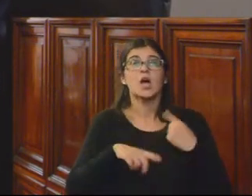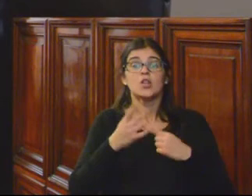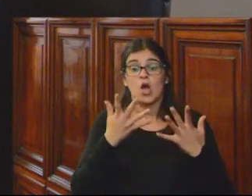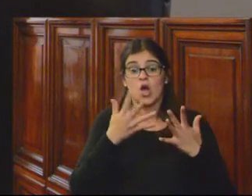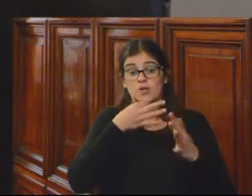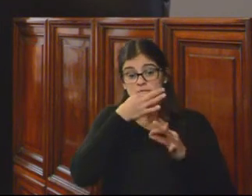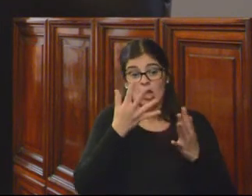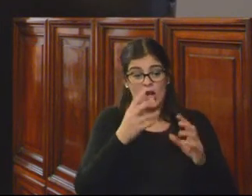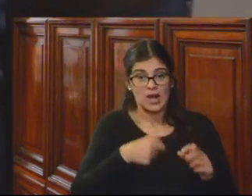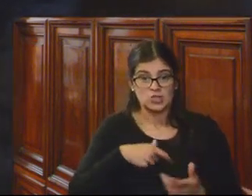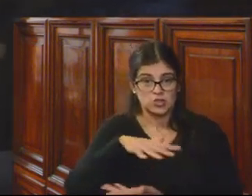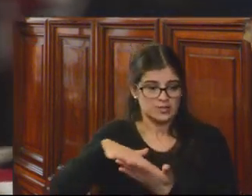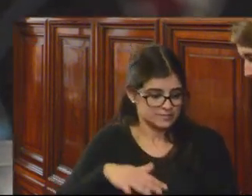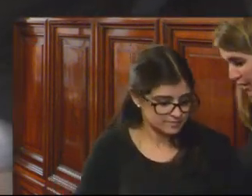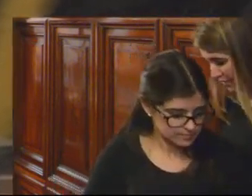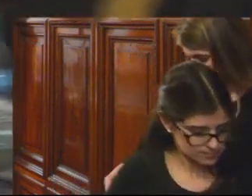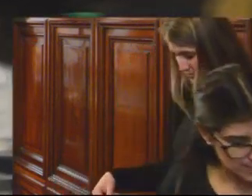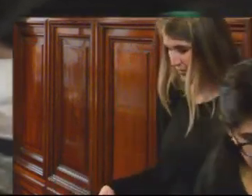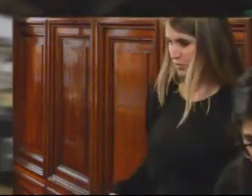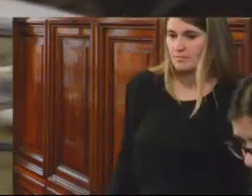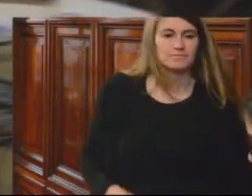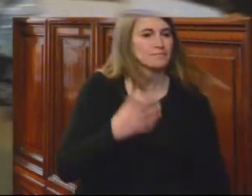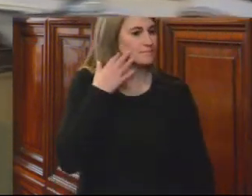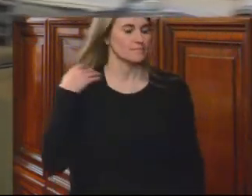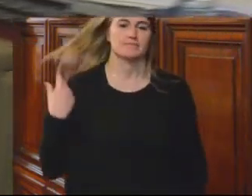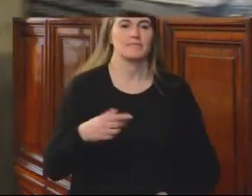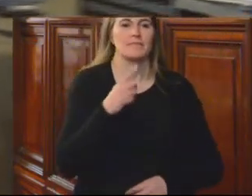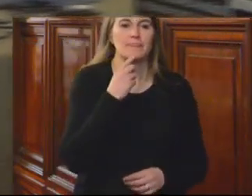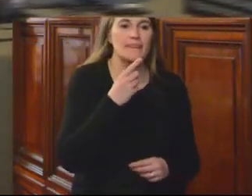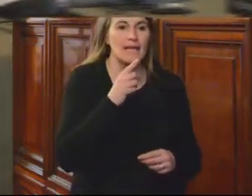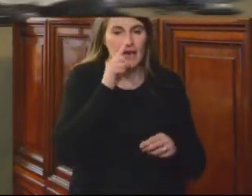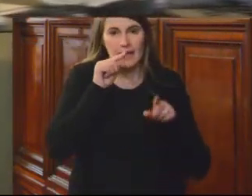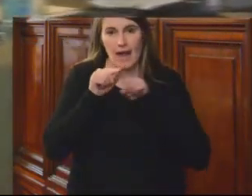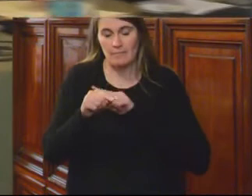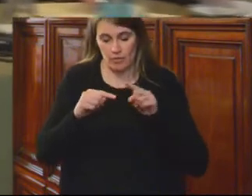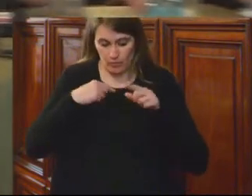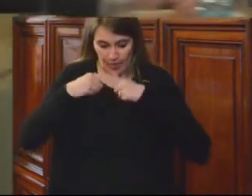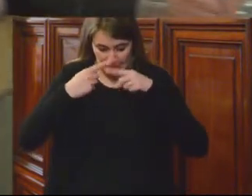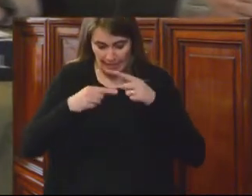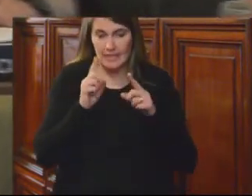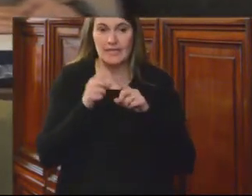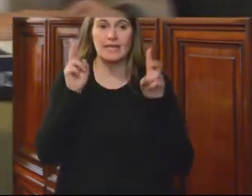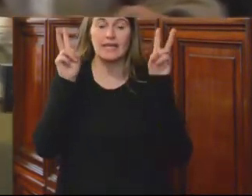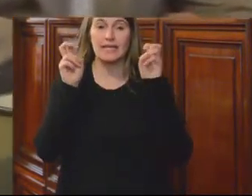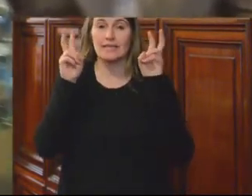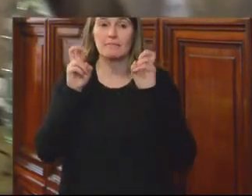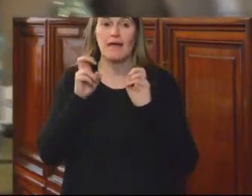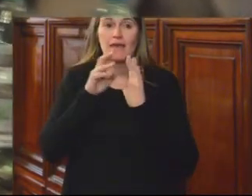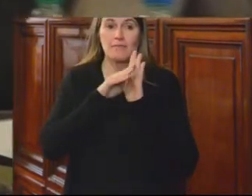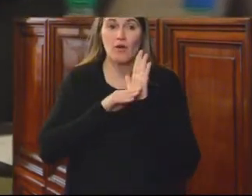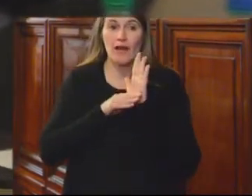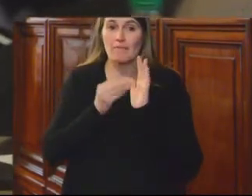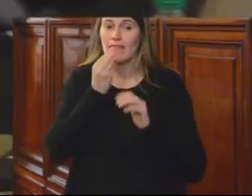para la sociedad. Yo seré muy breve, rápidamente, con el programa de alimentación.